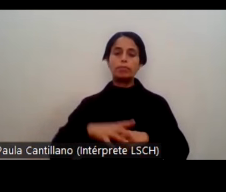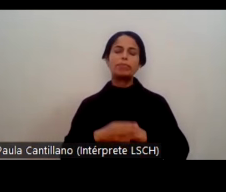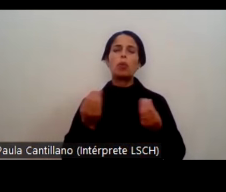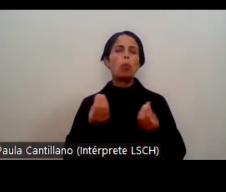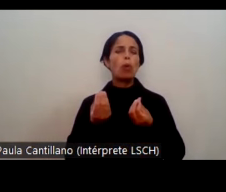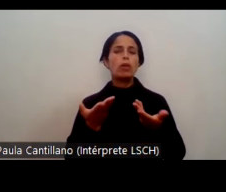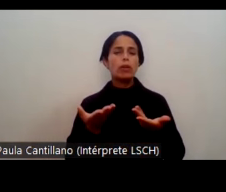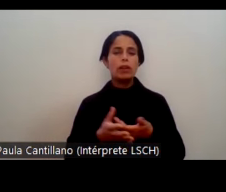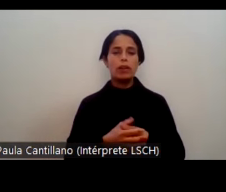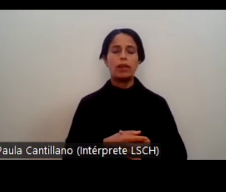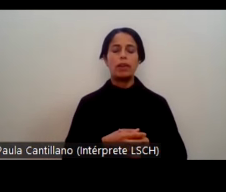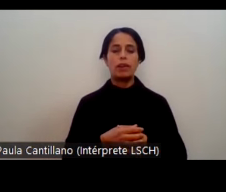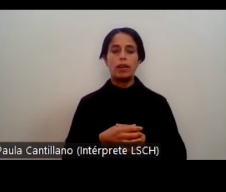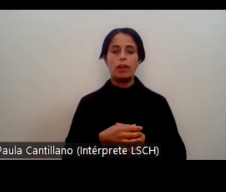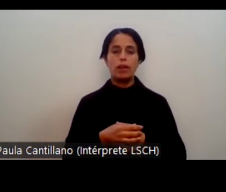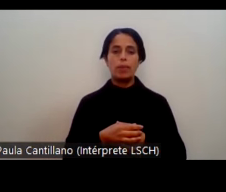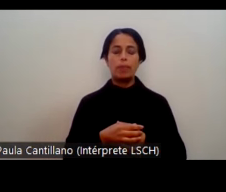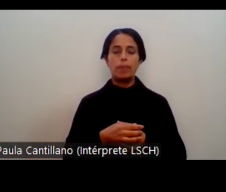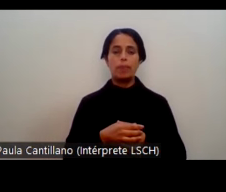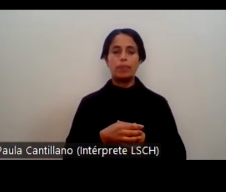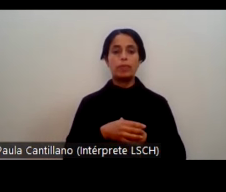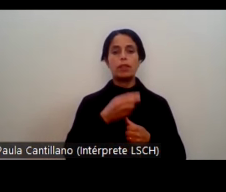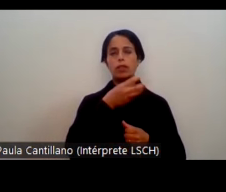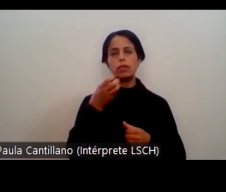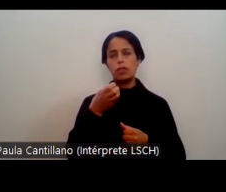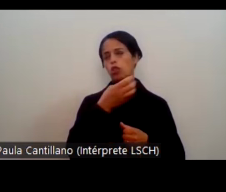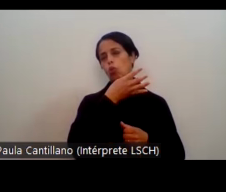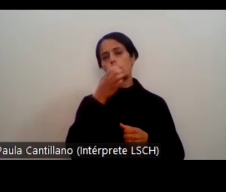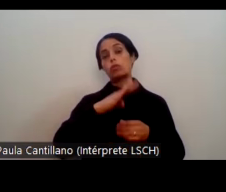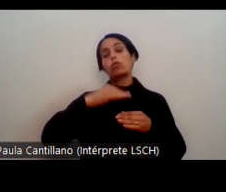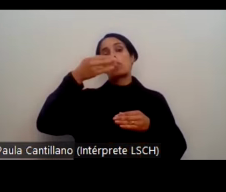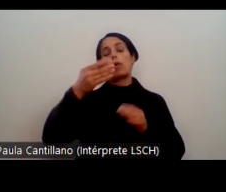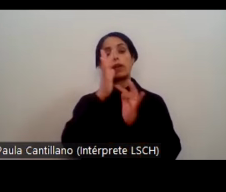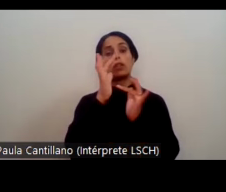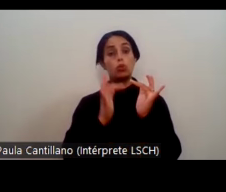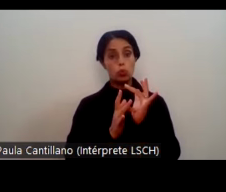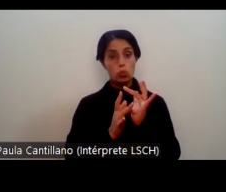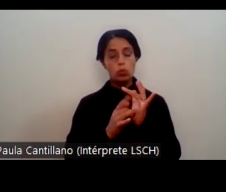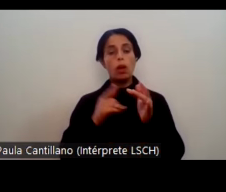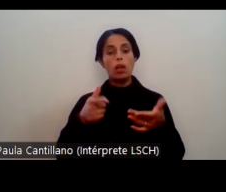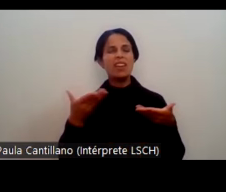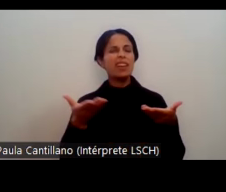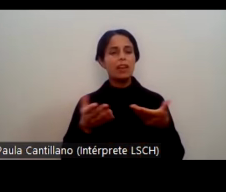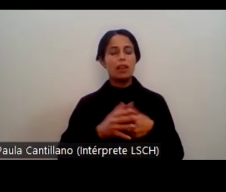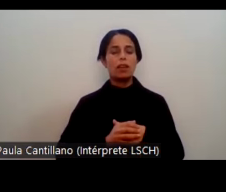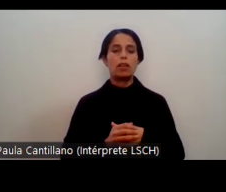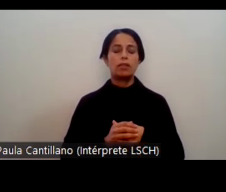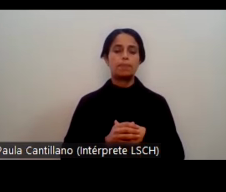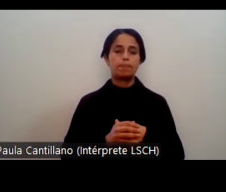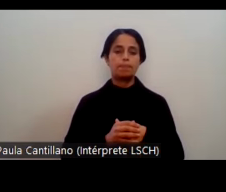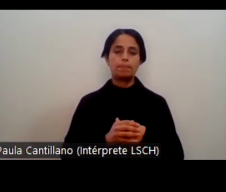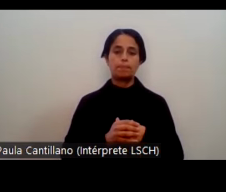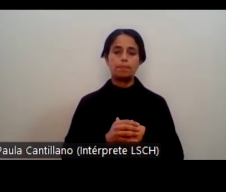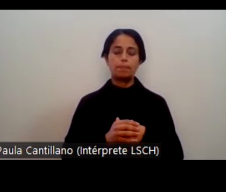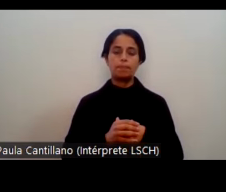Bueno, a partir del 300, 400 después de Cristo, más o menos, ya tenemos